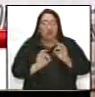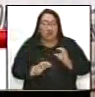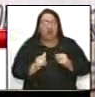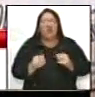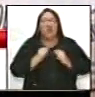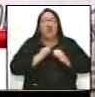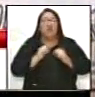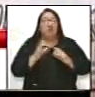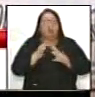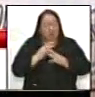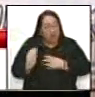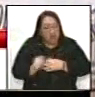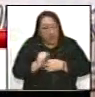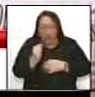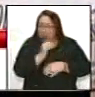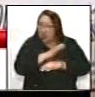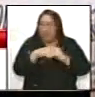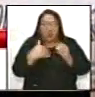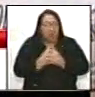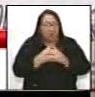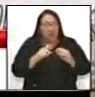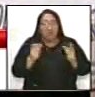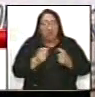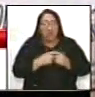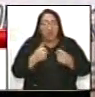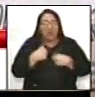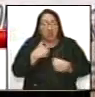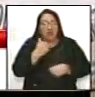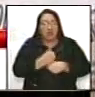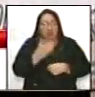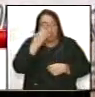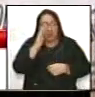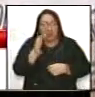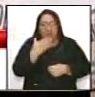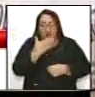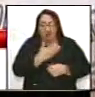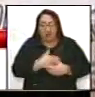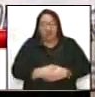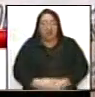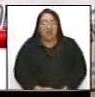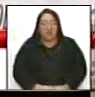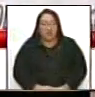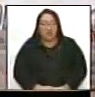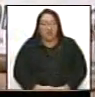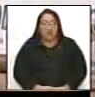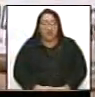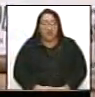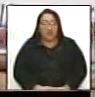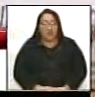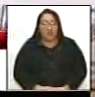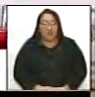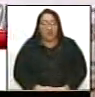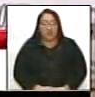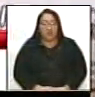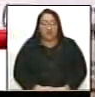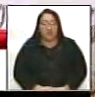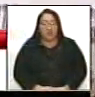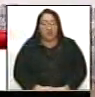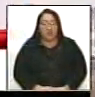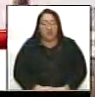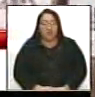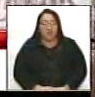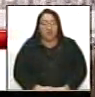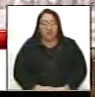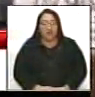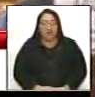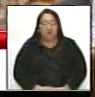entrenamiento, hay pilotos, todo eso, esta comisión tiene la obligación de saber. Nada más, señor, gracias. Bien, podemos pasar entonces